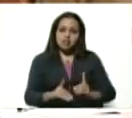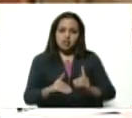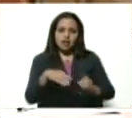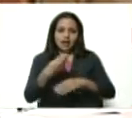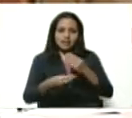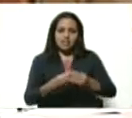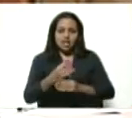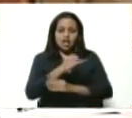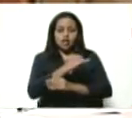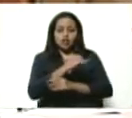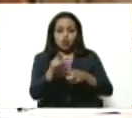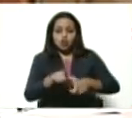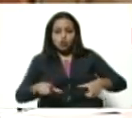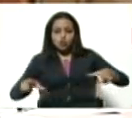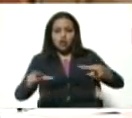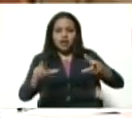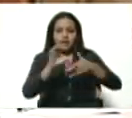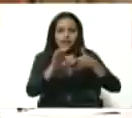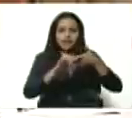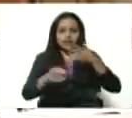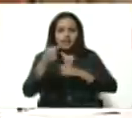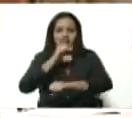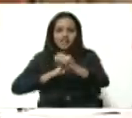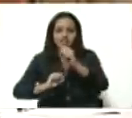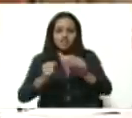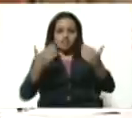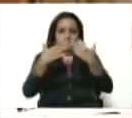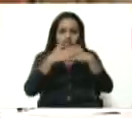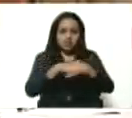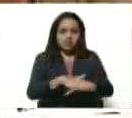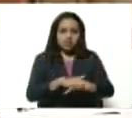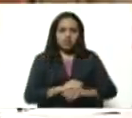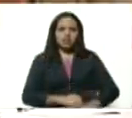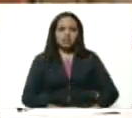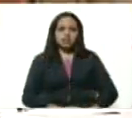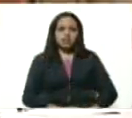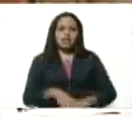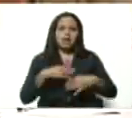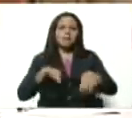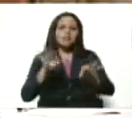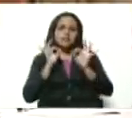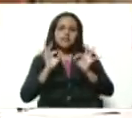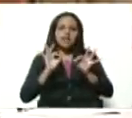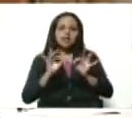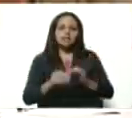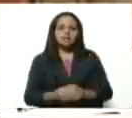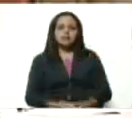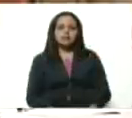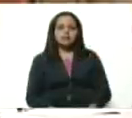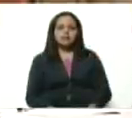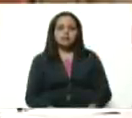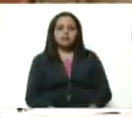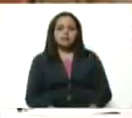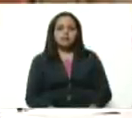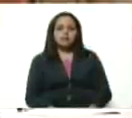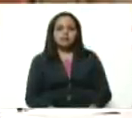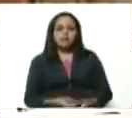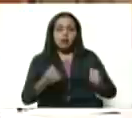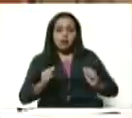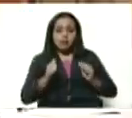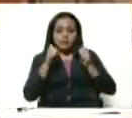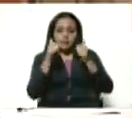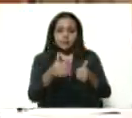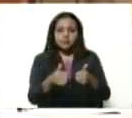zonas estratégicas de defensa integral temporales especial vamos a iniciar con